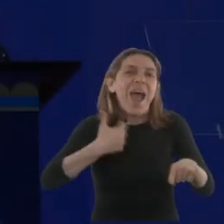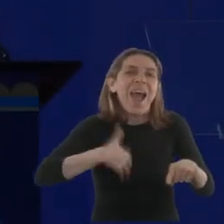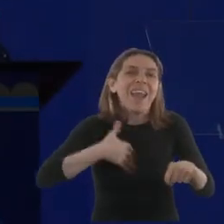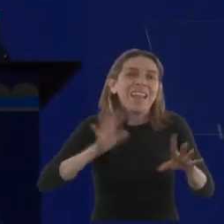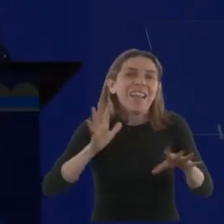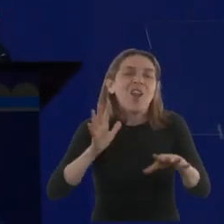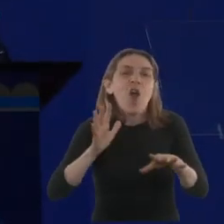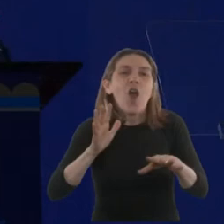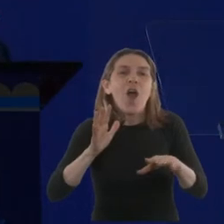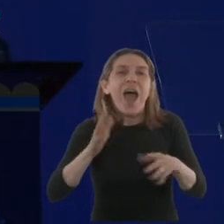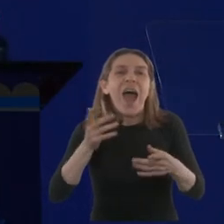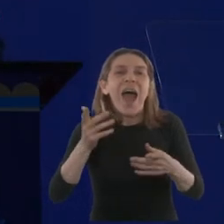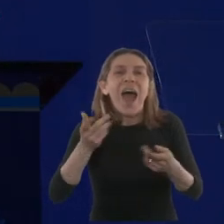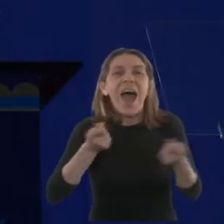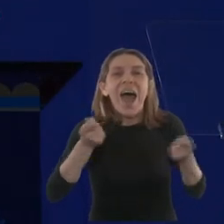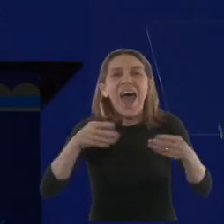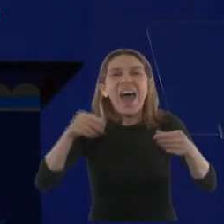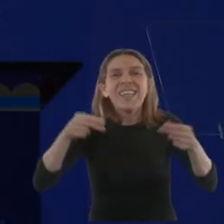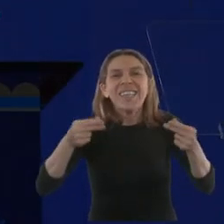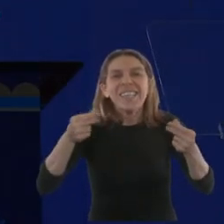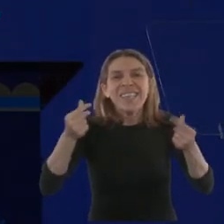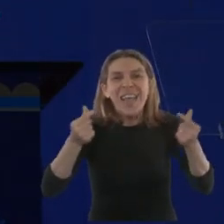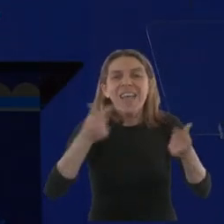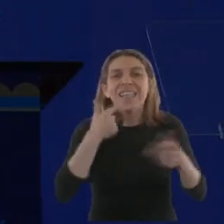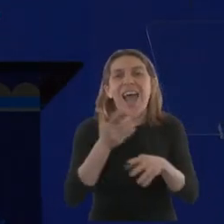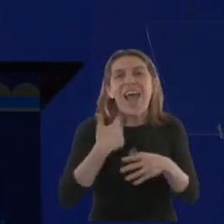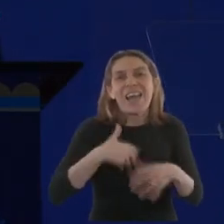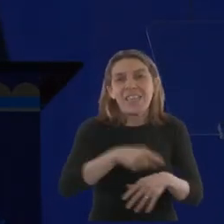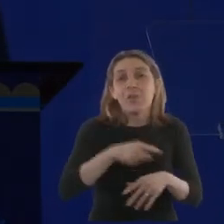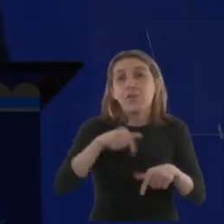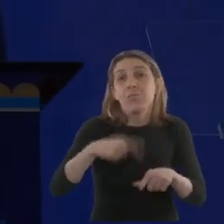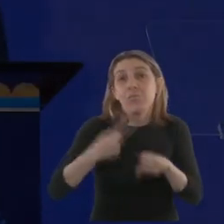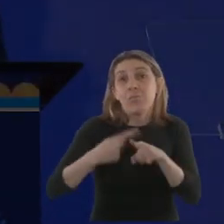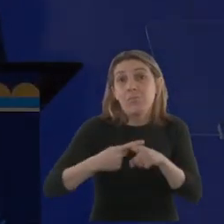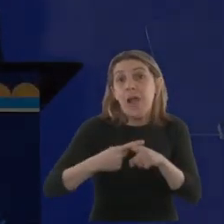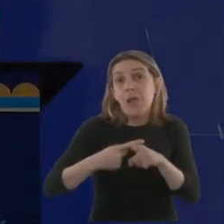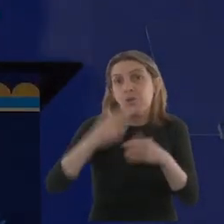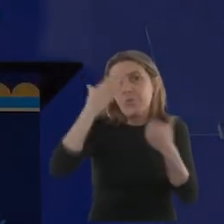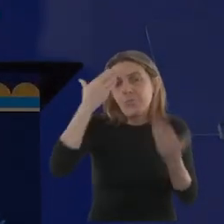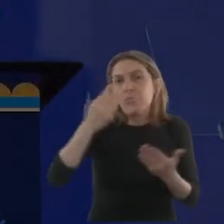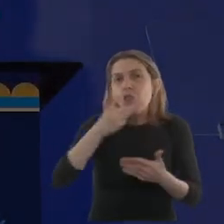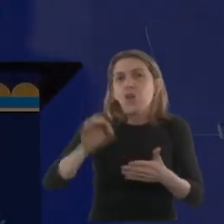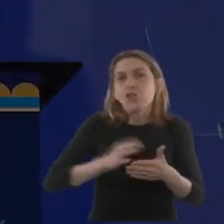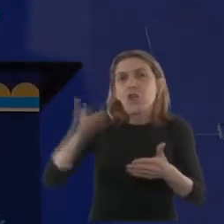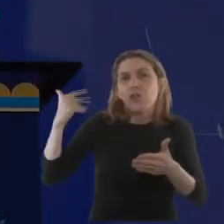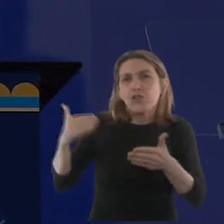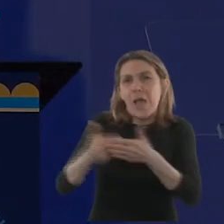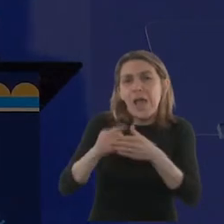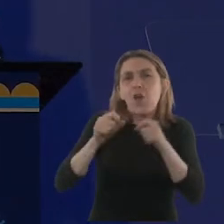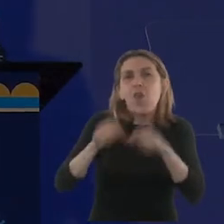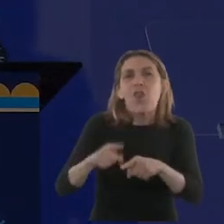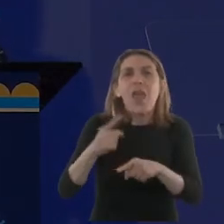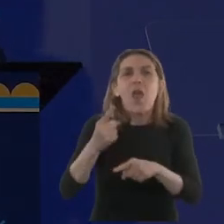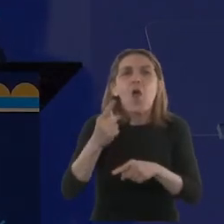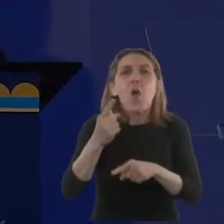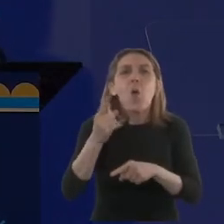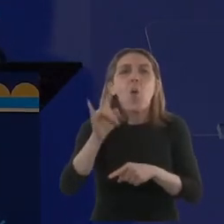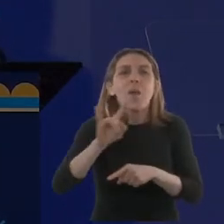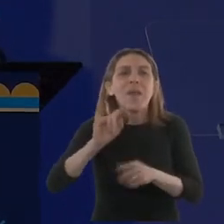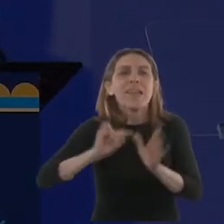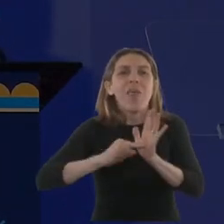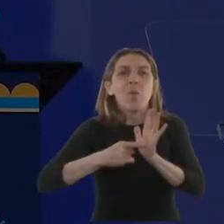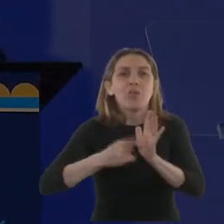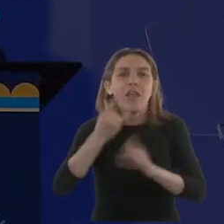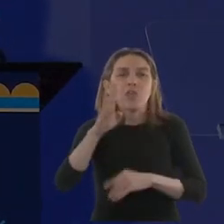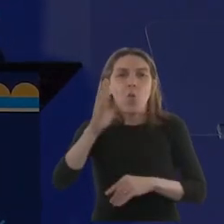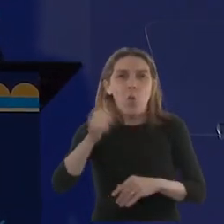argentinos. Bueno, y vamos a seguir con este acto, esta conmemoración de los 200 años nada menos que de la Universidad de Buenos Aires,